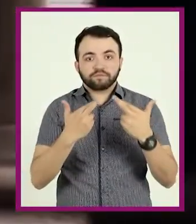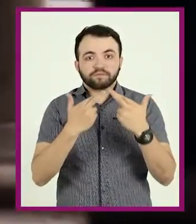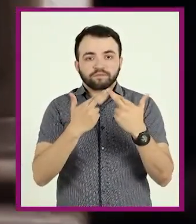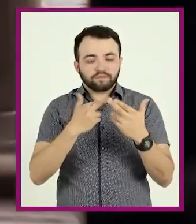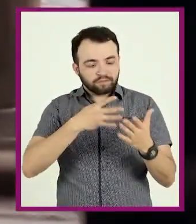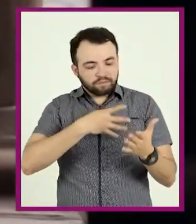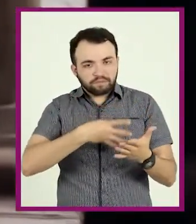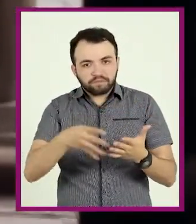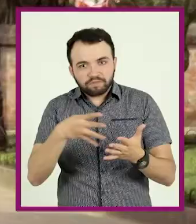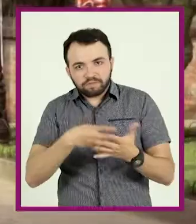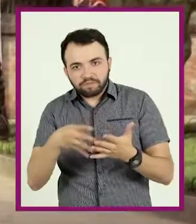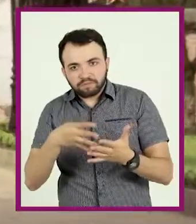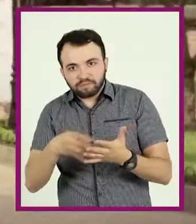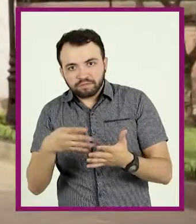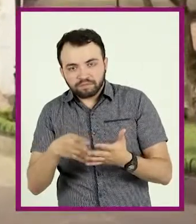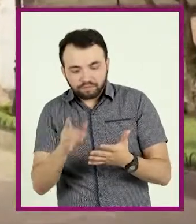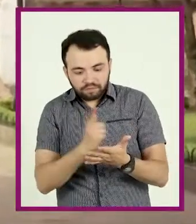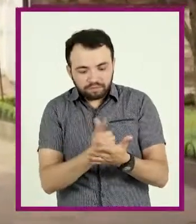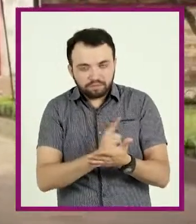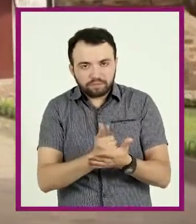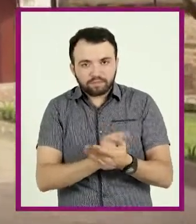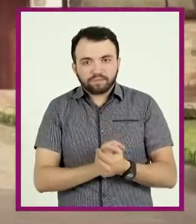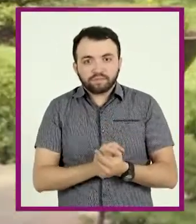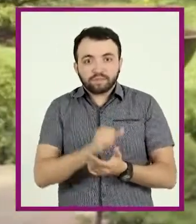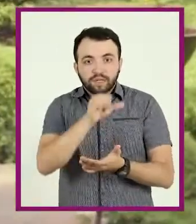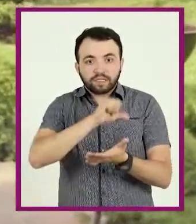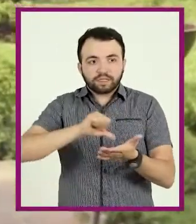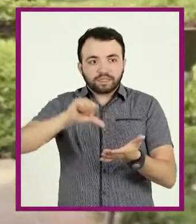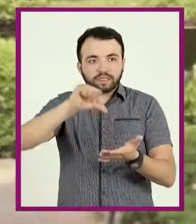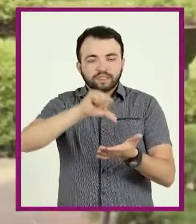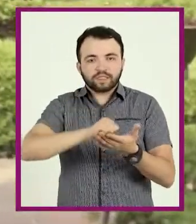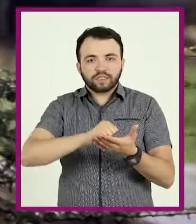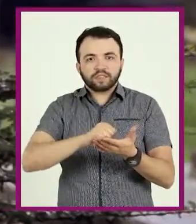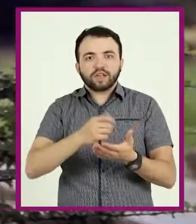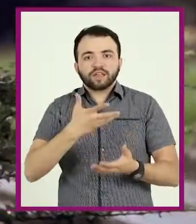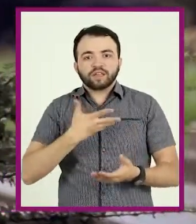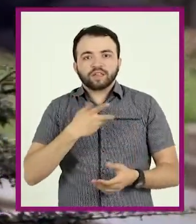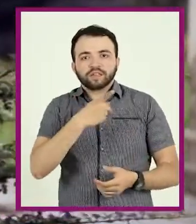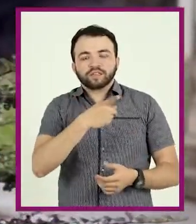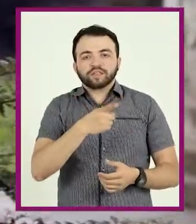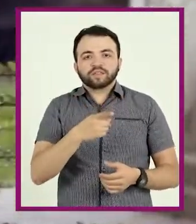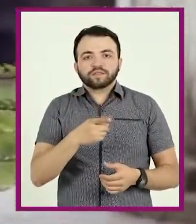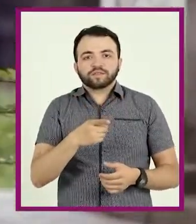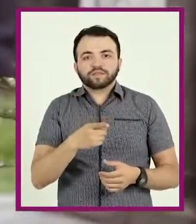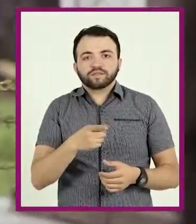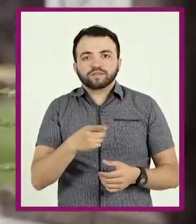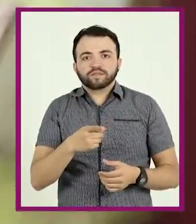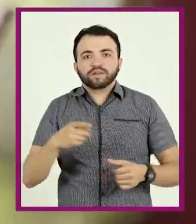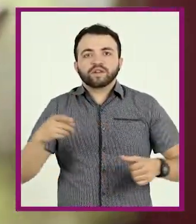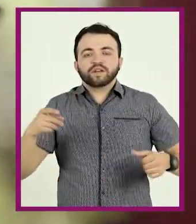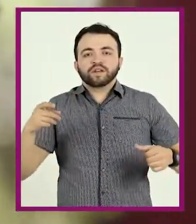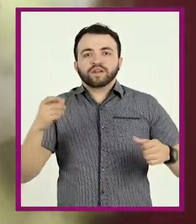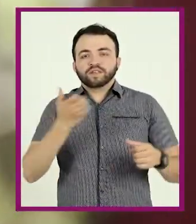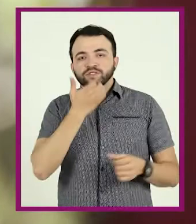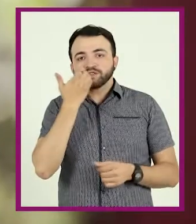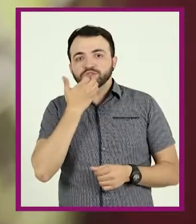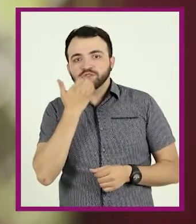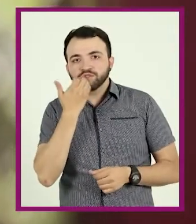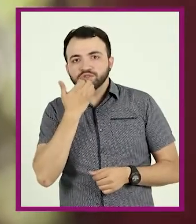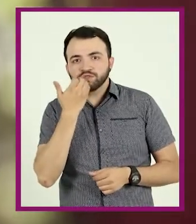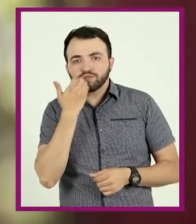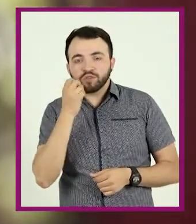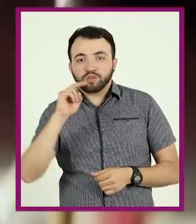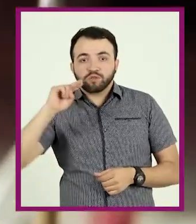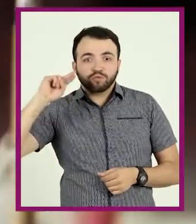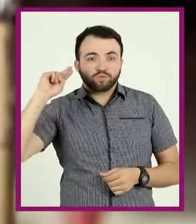El Templo de la Literatura, situado en la parte oeste de Hanoi, es un centro confuciano que alberga la Academia